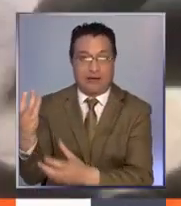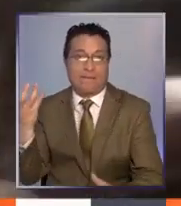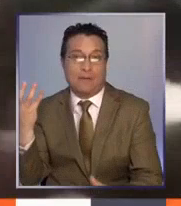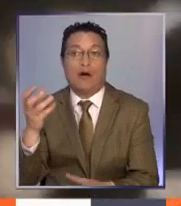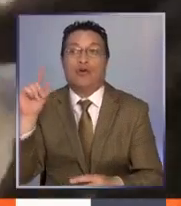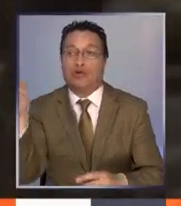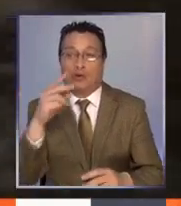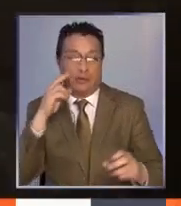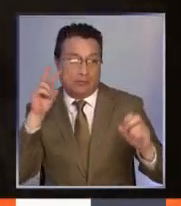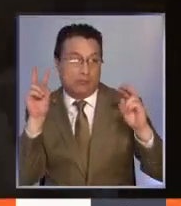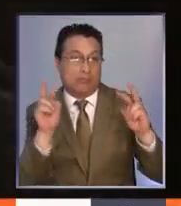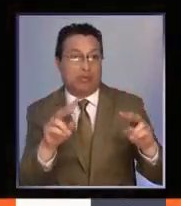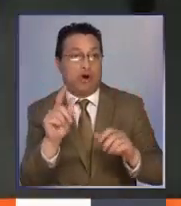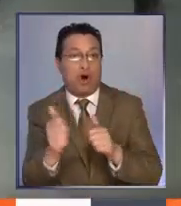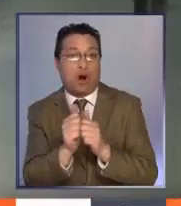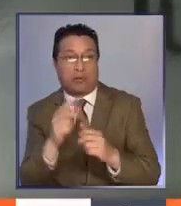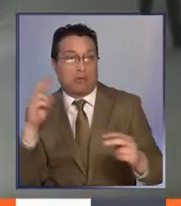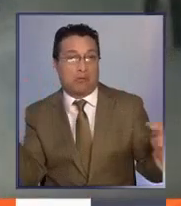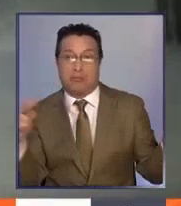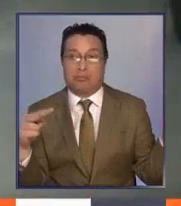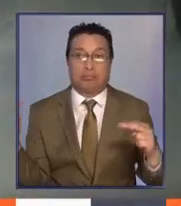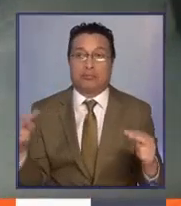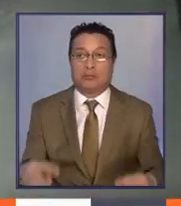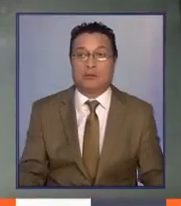mirada de varios de sus compañeros.